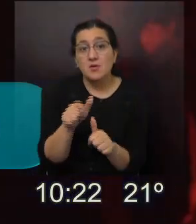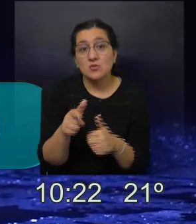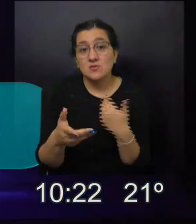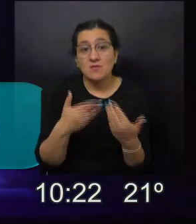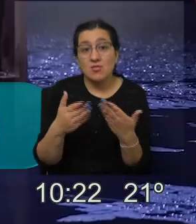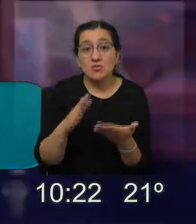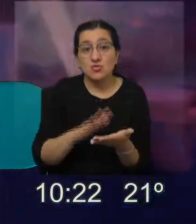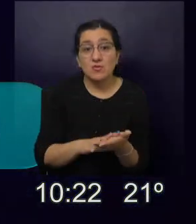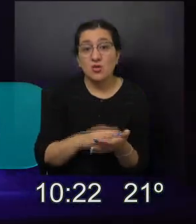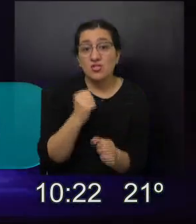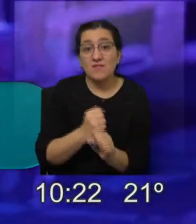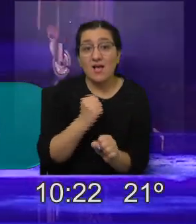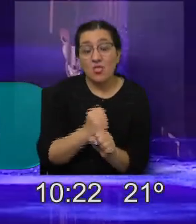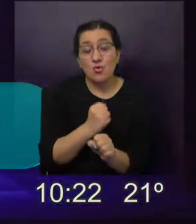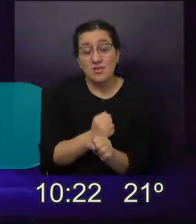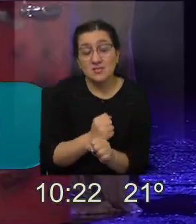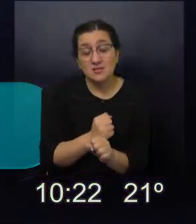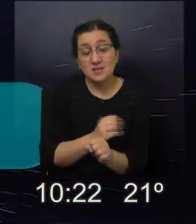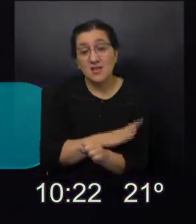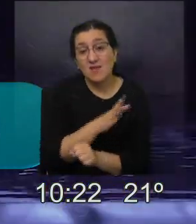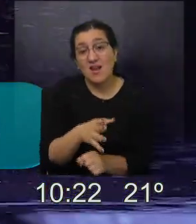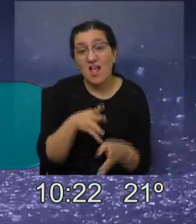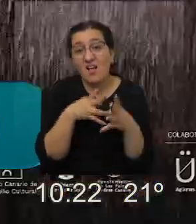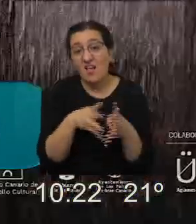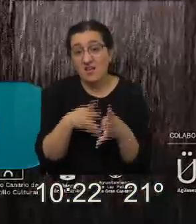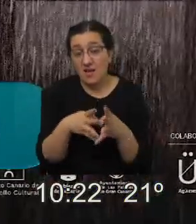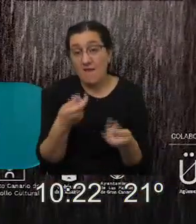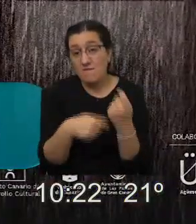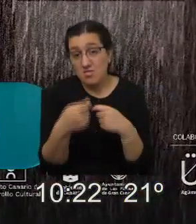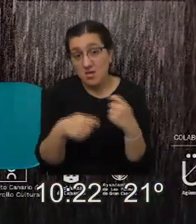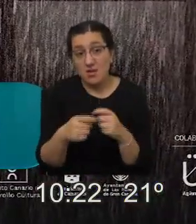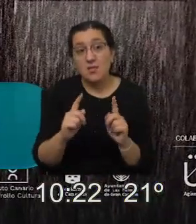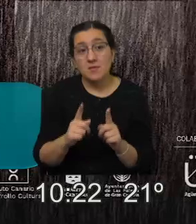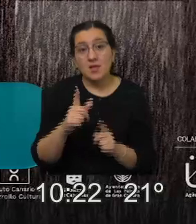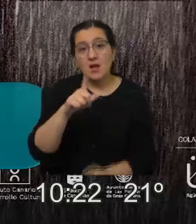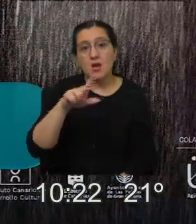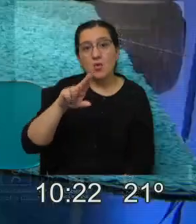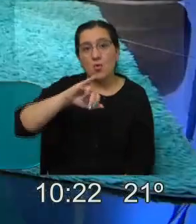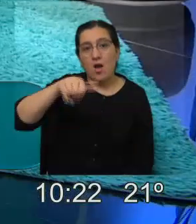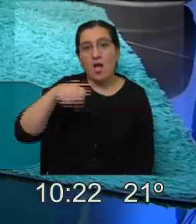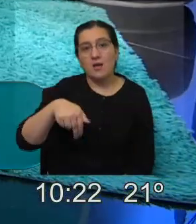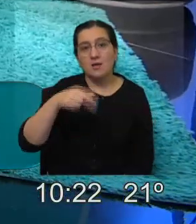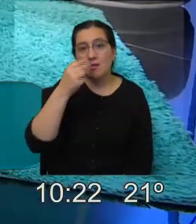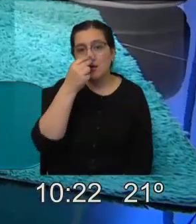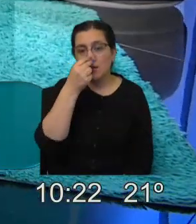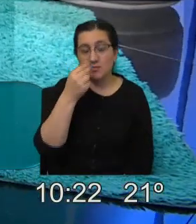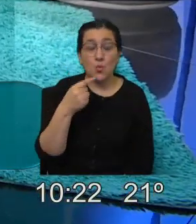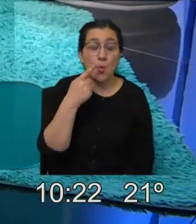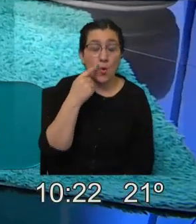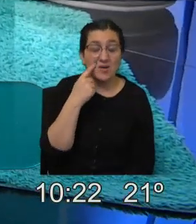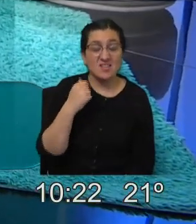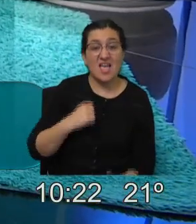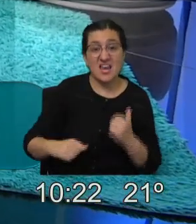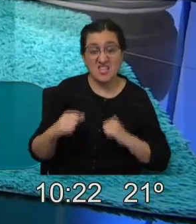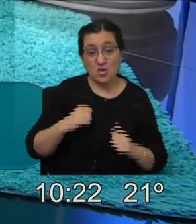la guerra, en el que dentro de ese territorio llamado Osel aparece Luján, que es un fotoperiodista de guerra, herido por una mina, al que interpreto